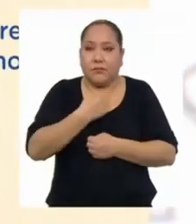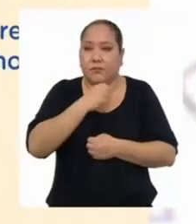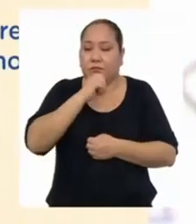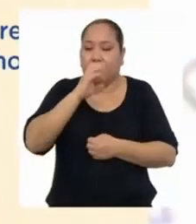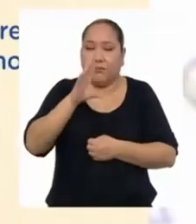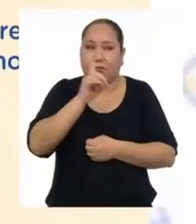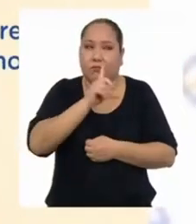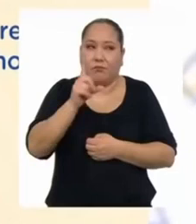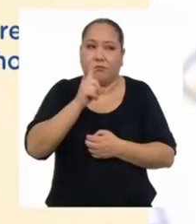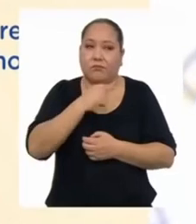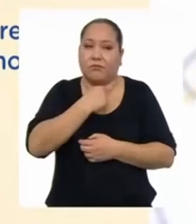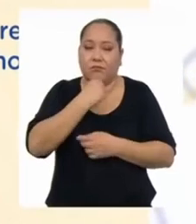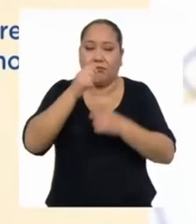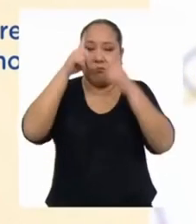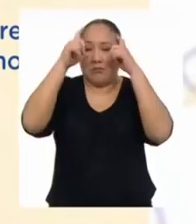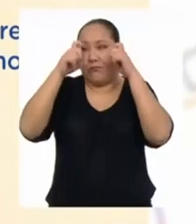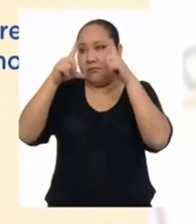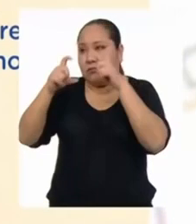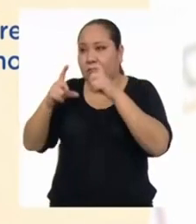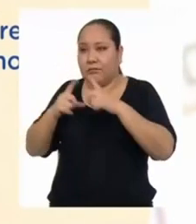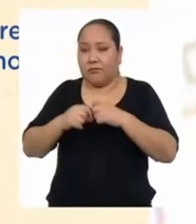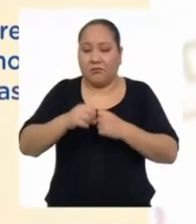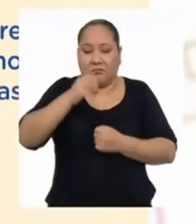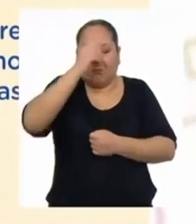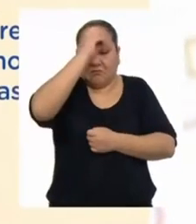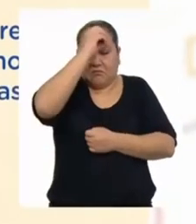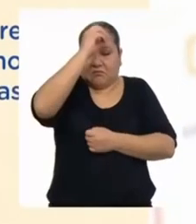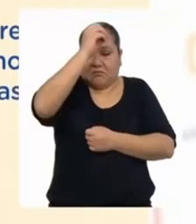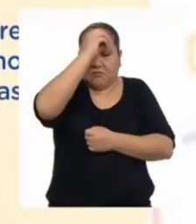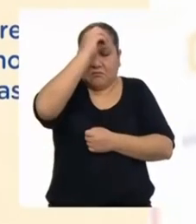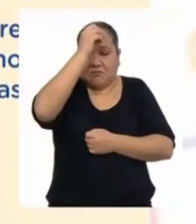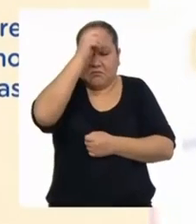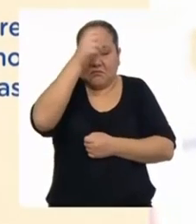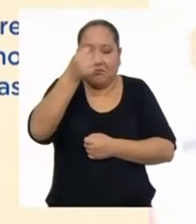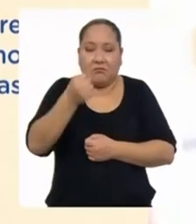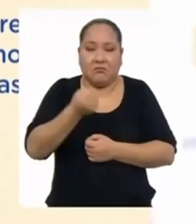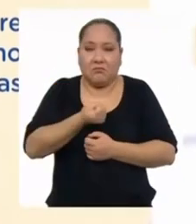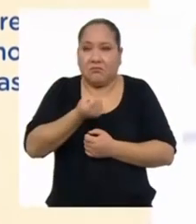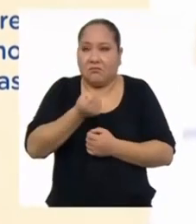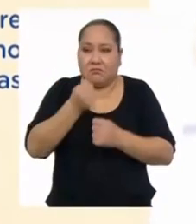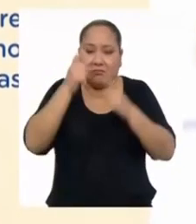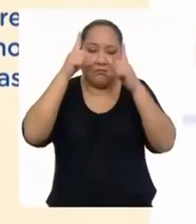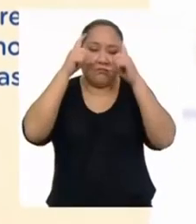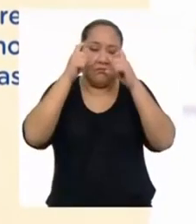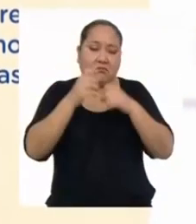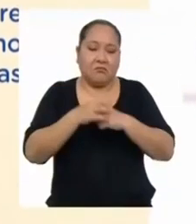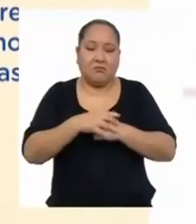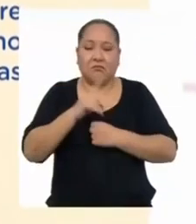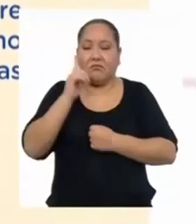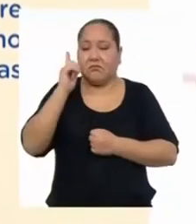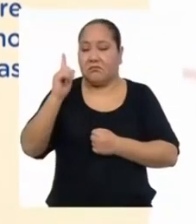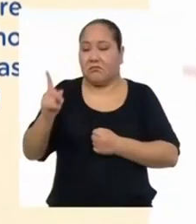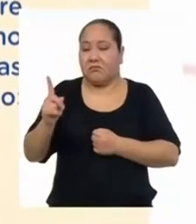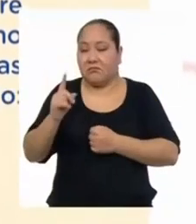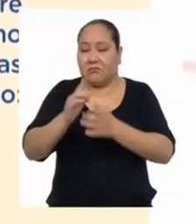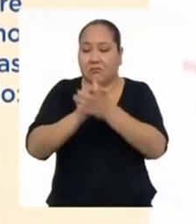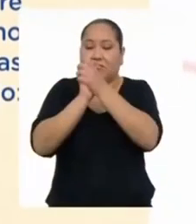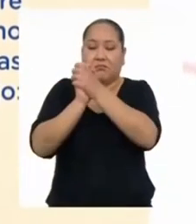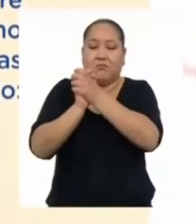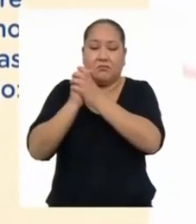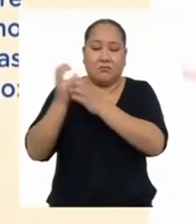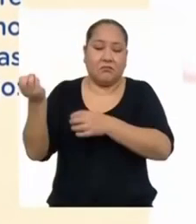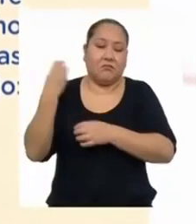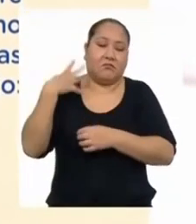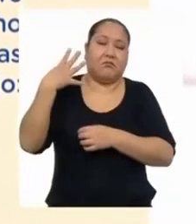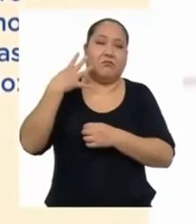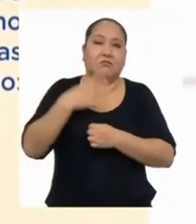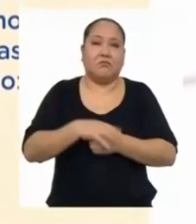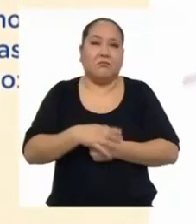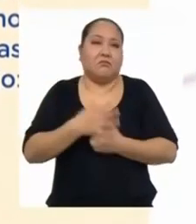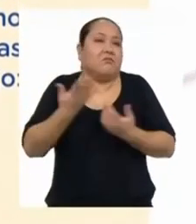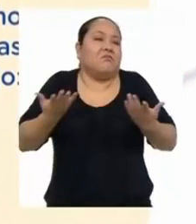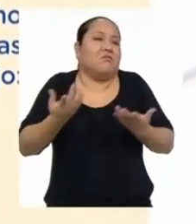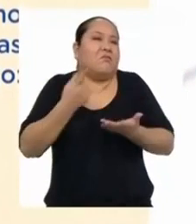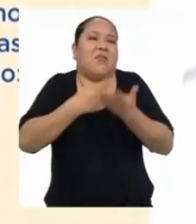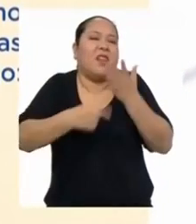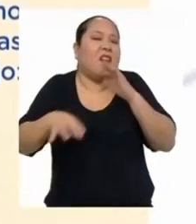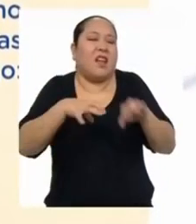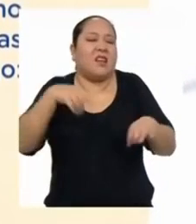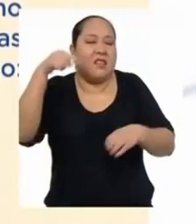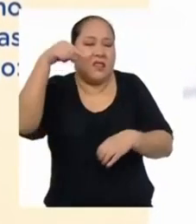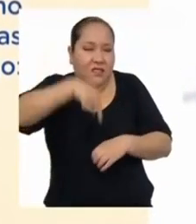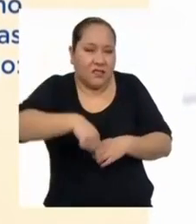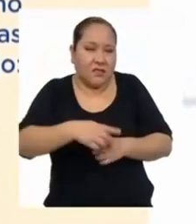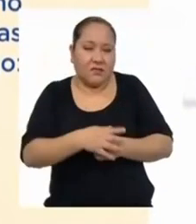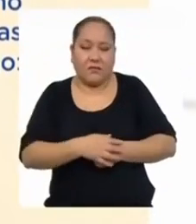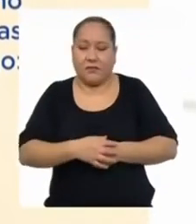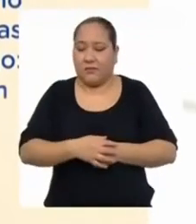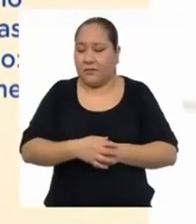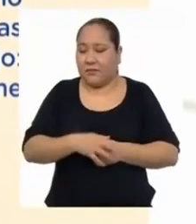sacar fotografías y no sabía nada sobre cámaras fotográficas. Entonces, una de mis compañeras me dijo, «Entonces, ¿qué haces en este club?».